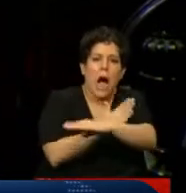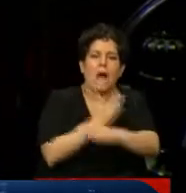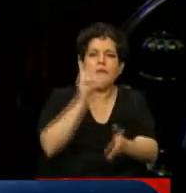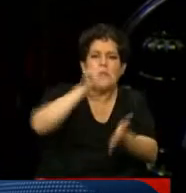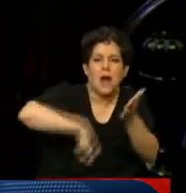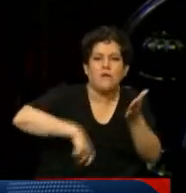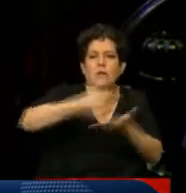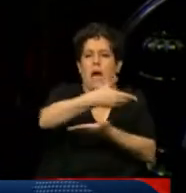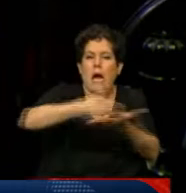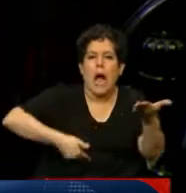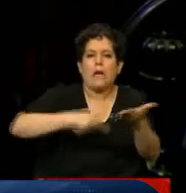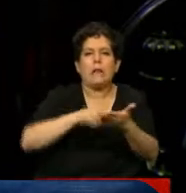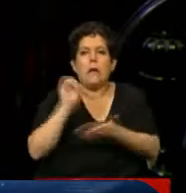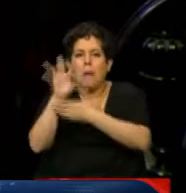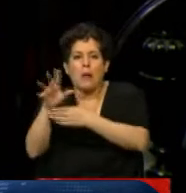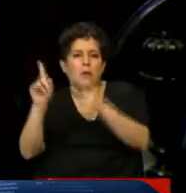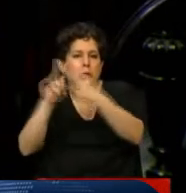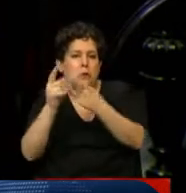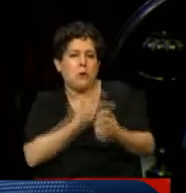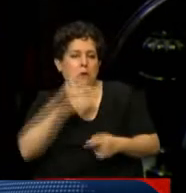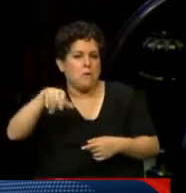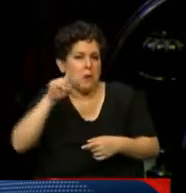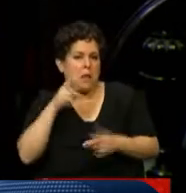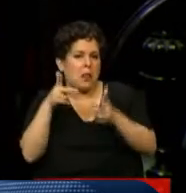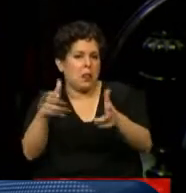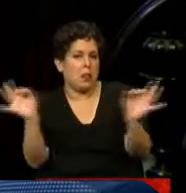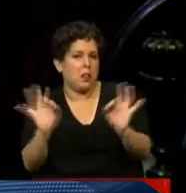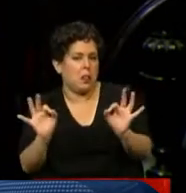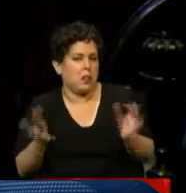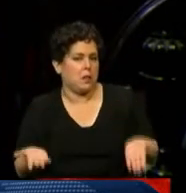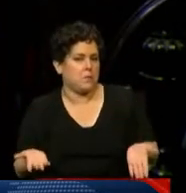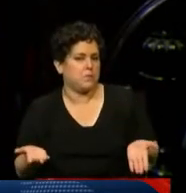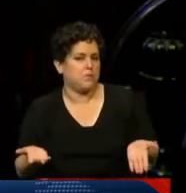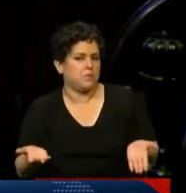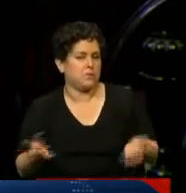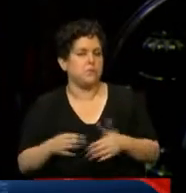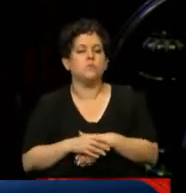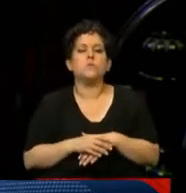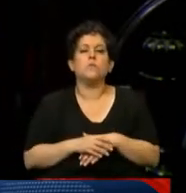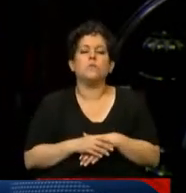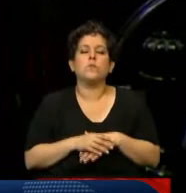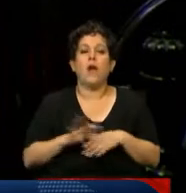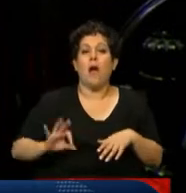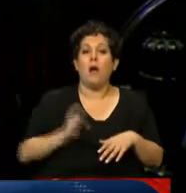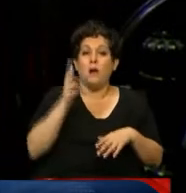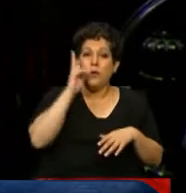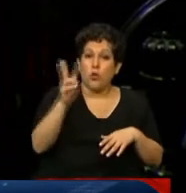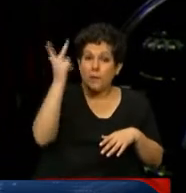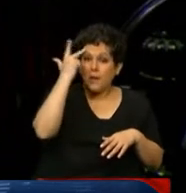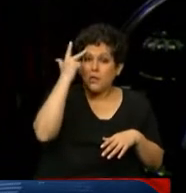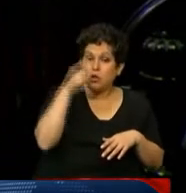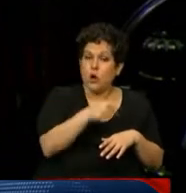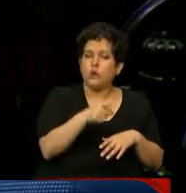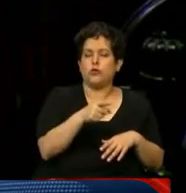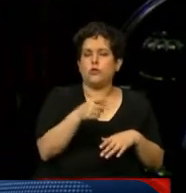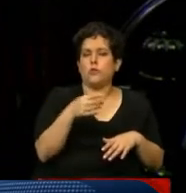la carta de intención. En lo que hace al contenido, en el 2018 se